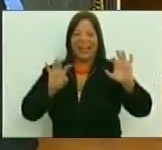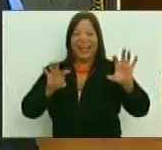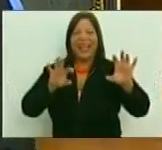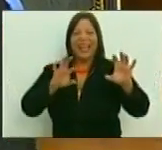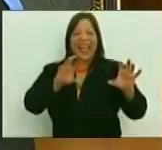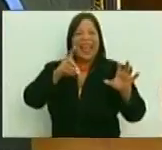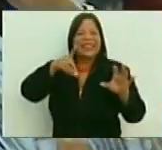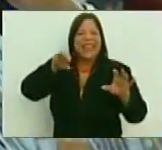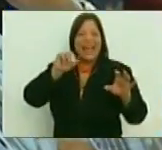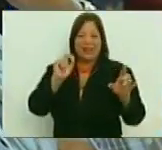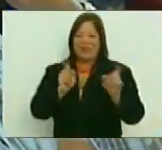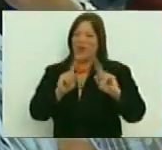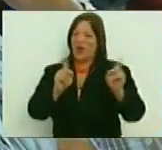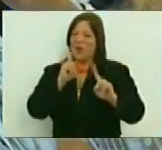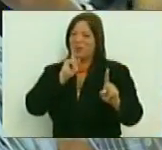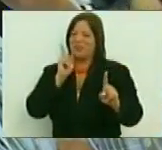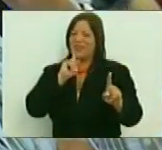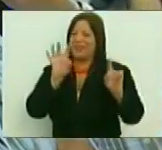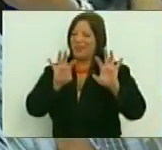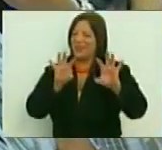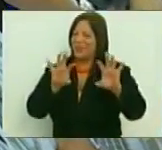Viva, no, eso no es rockero nada, mentira.